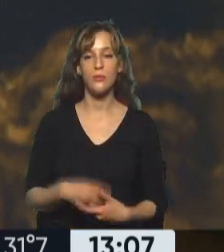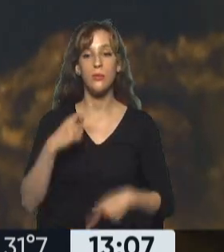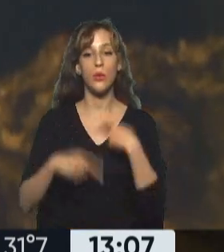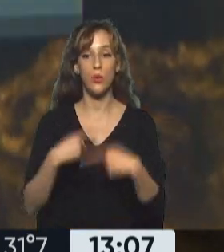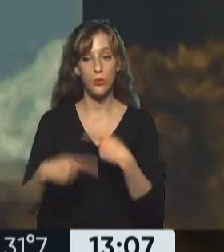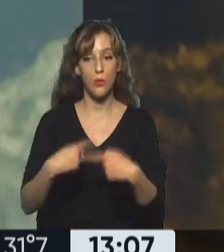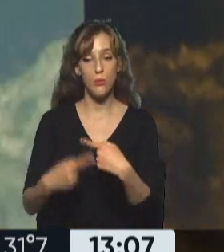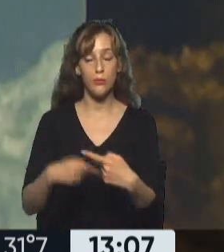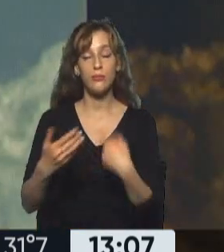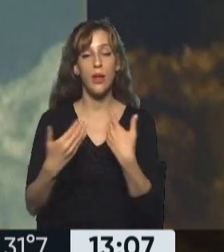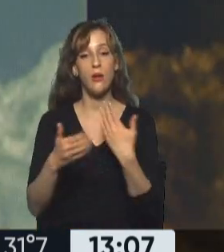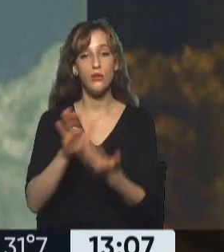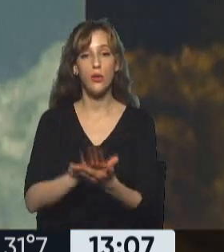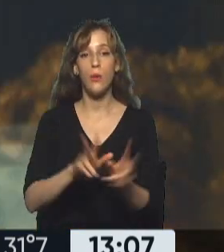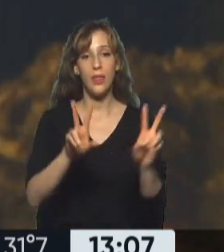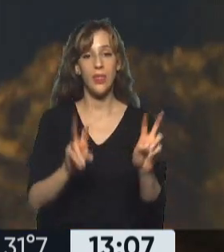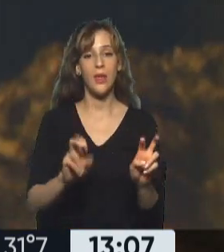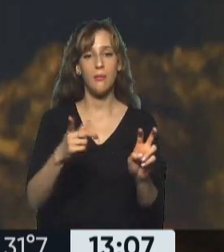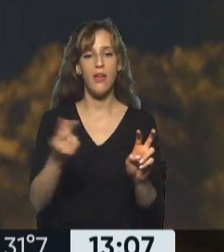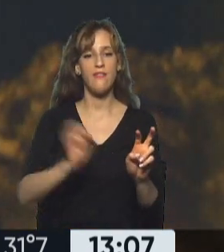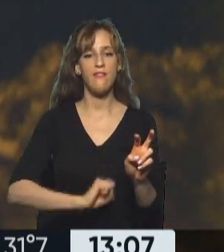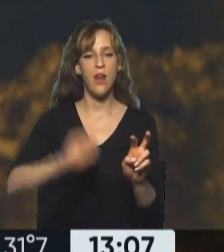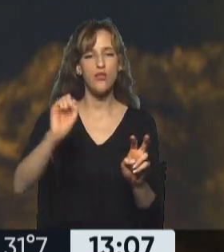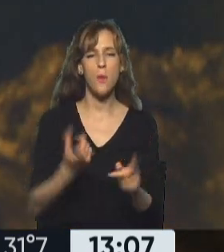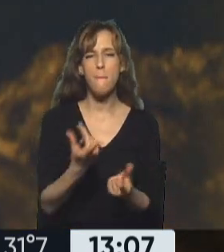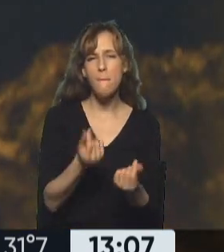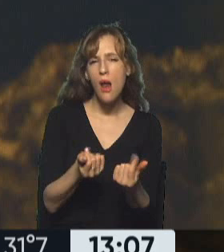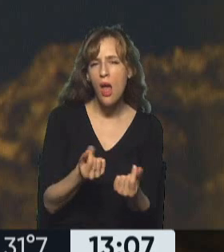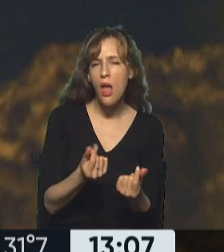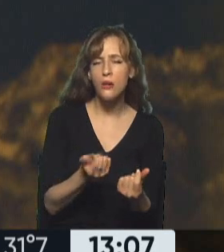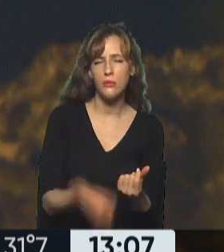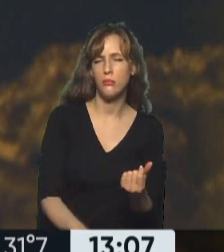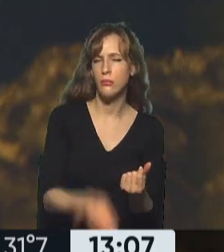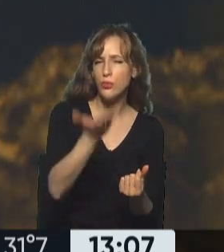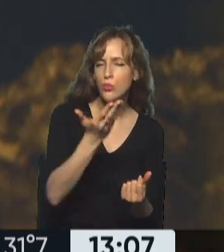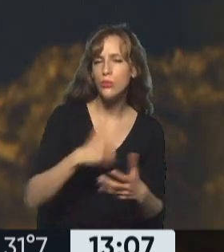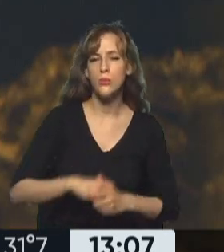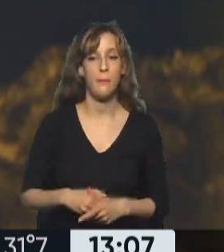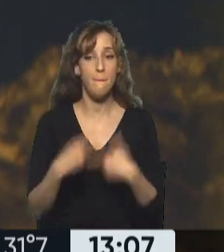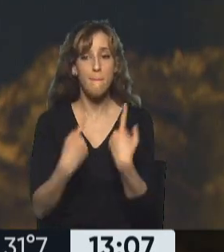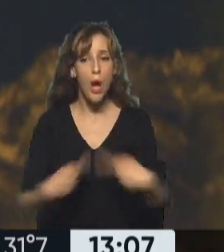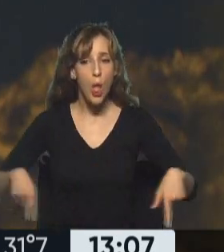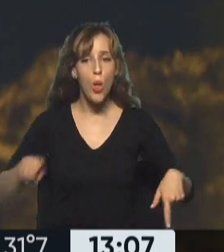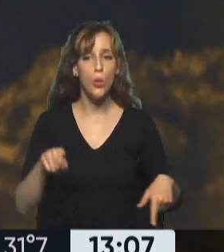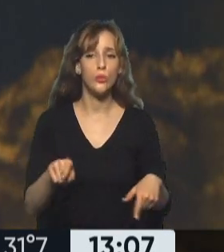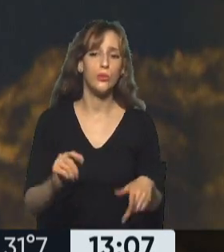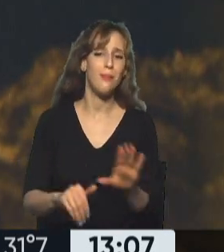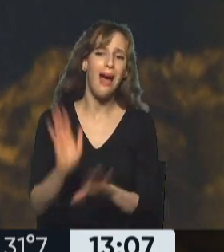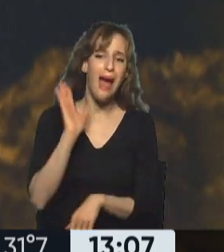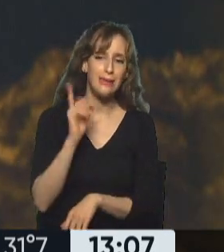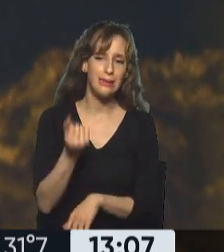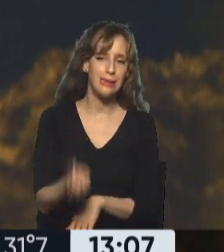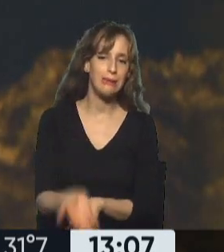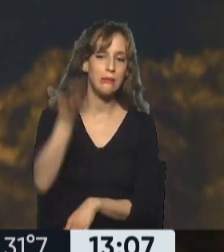Seguimos con el problema de la inflación, con el problema de los aumentos de los precios y hay un producto que a todas luces volvió a tener protagonismo en la agenda, que es